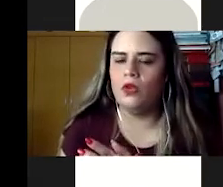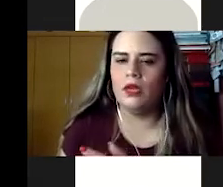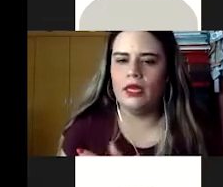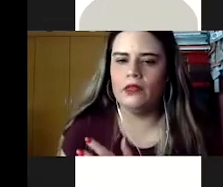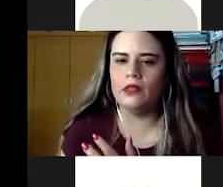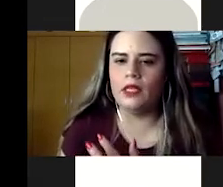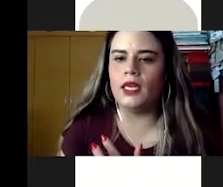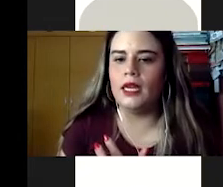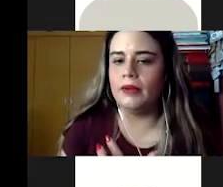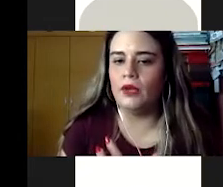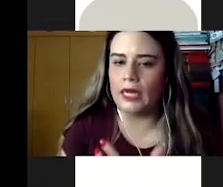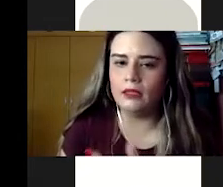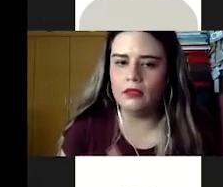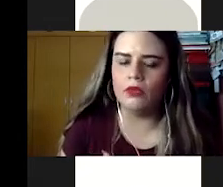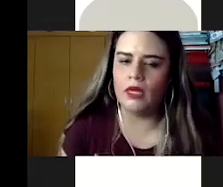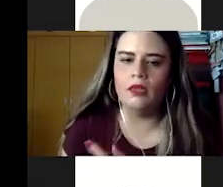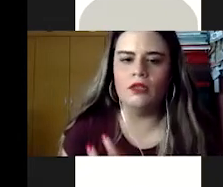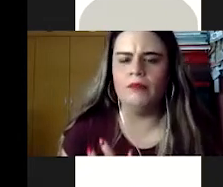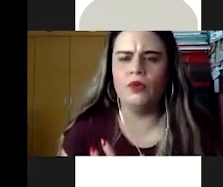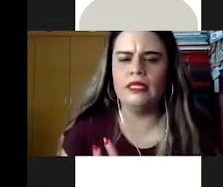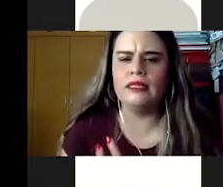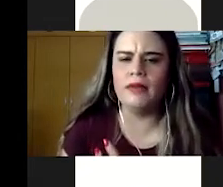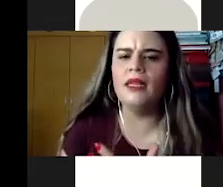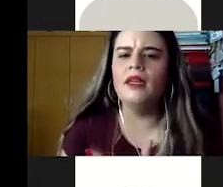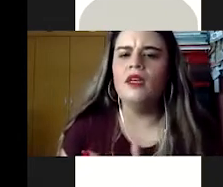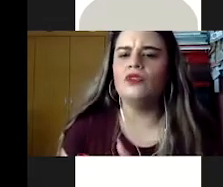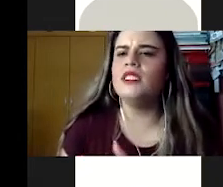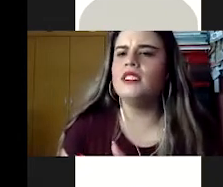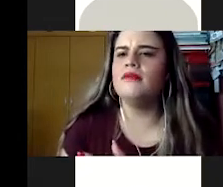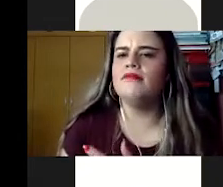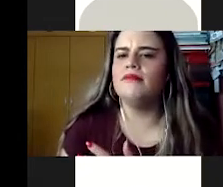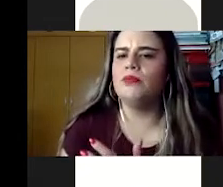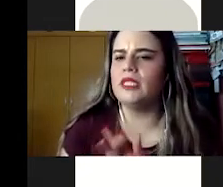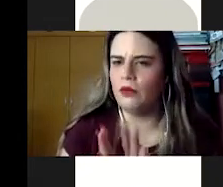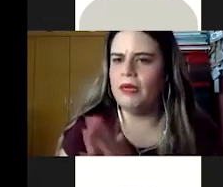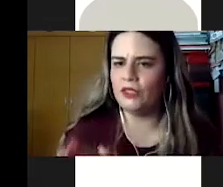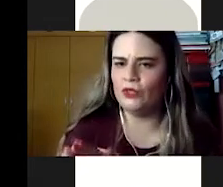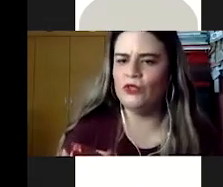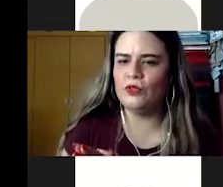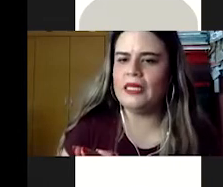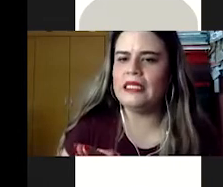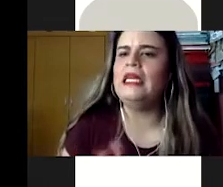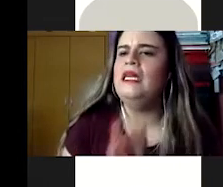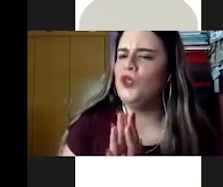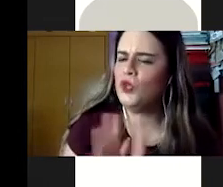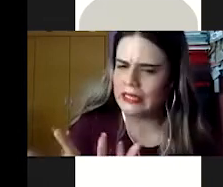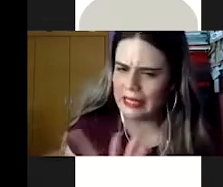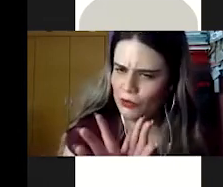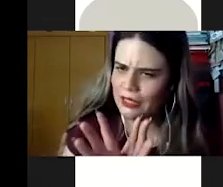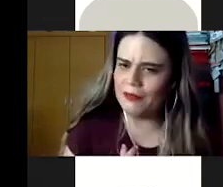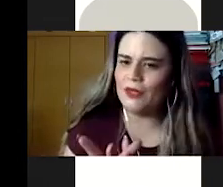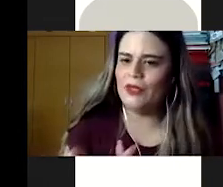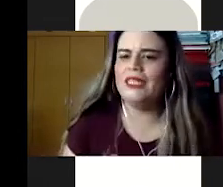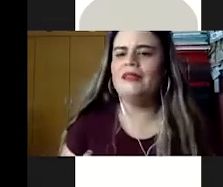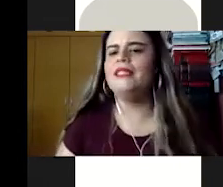seguimiento a nivel local, lo cual tampoco está tan mal. Entonces, pues a comparación con otros países, no estamos